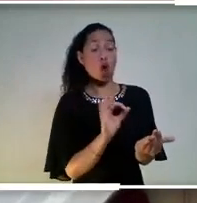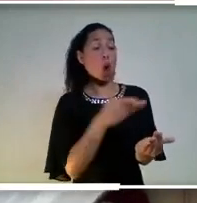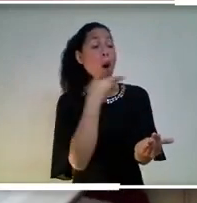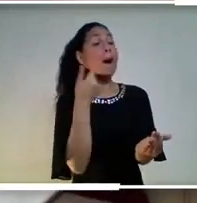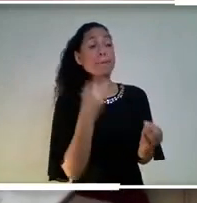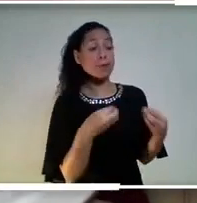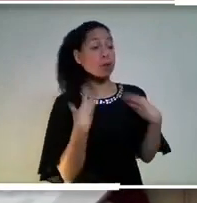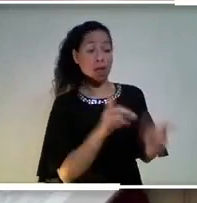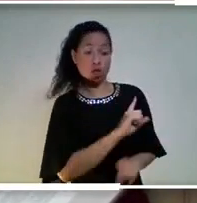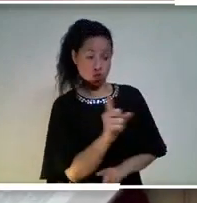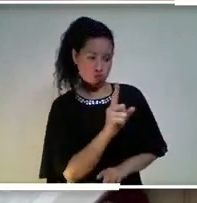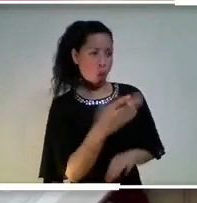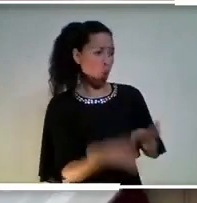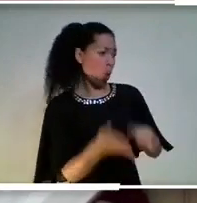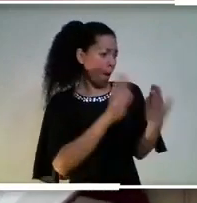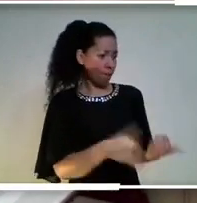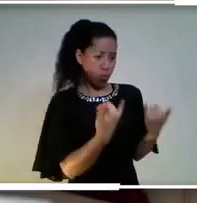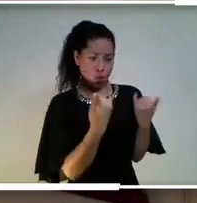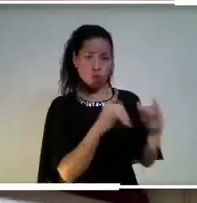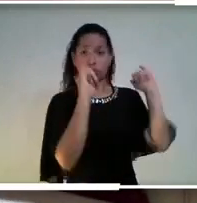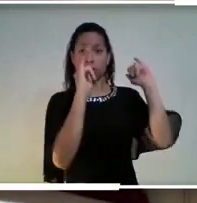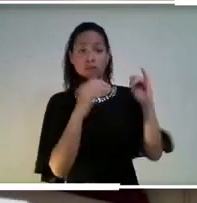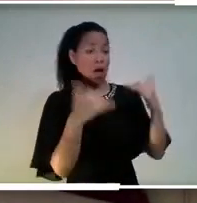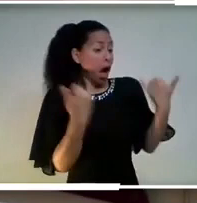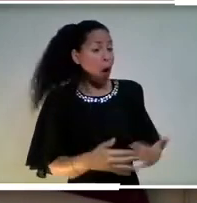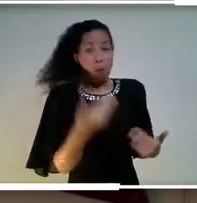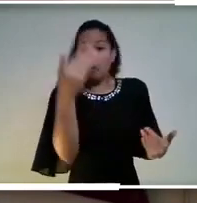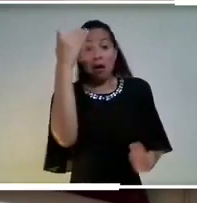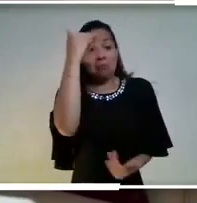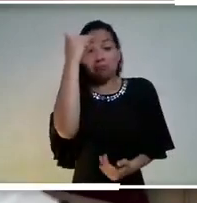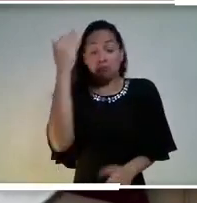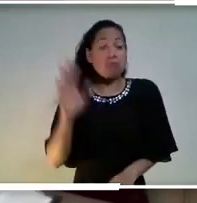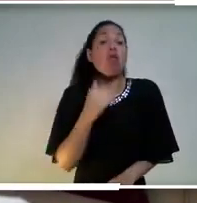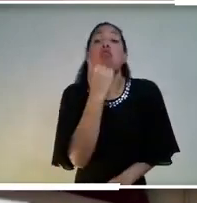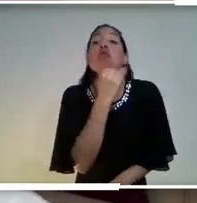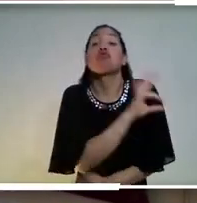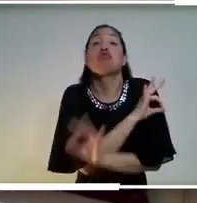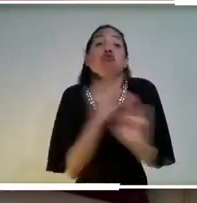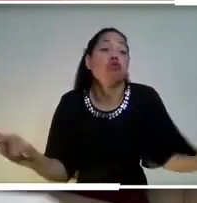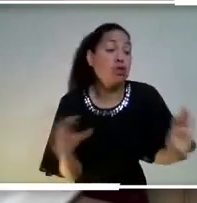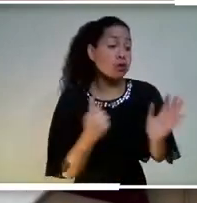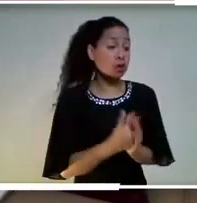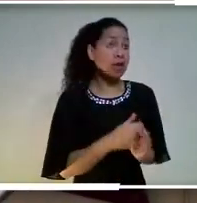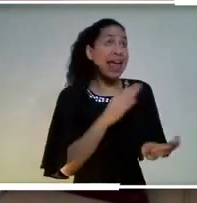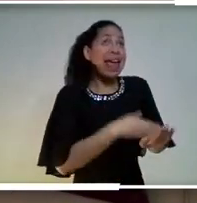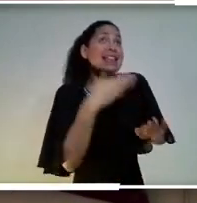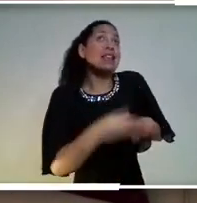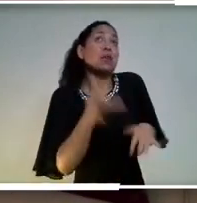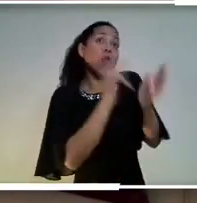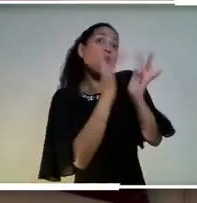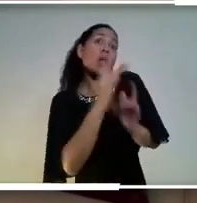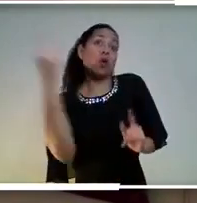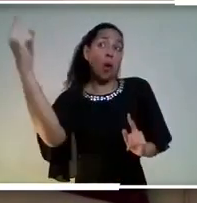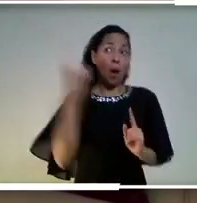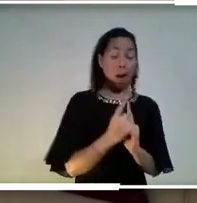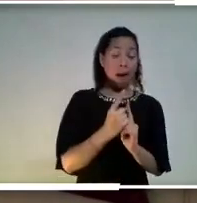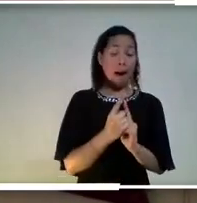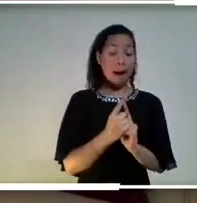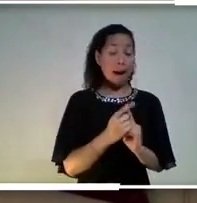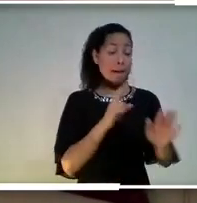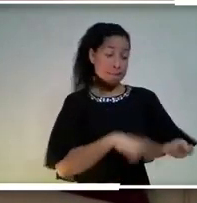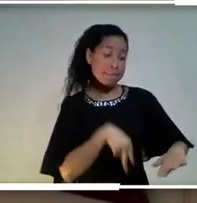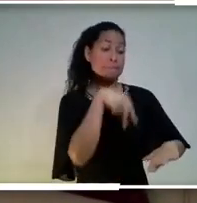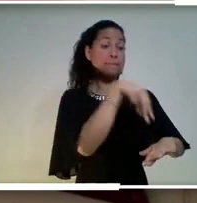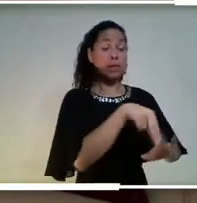y se despertará de la tumba cuando jesús venga por segunda vez y le devuelva la vida y el otro grupo desea amén amén